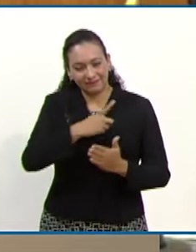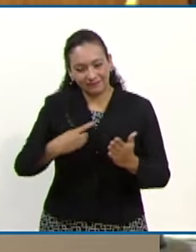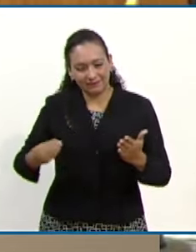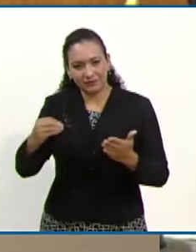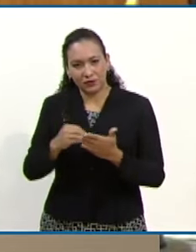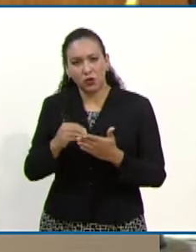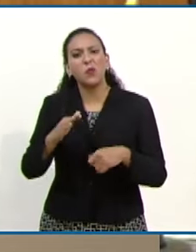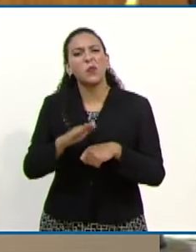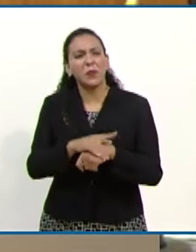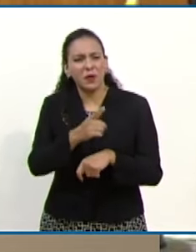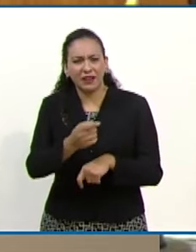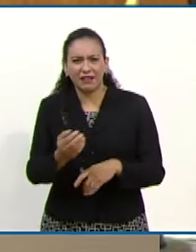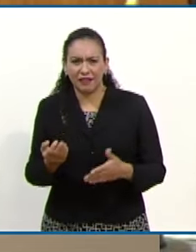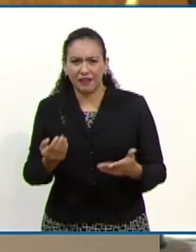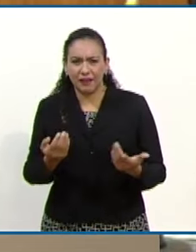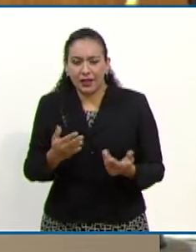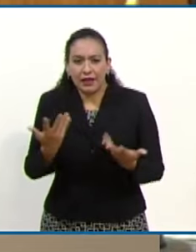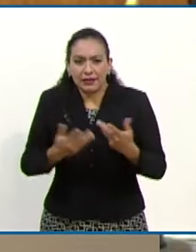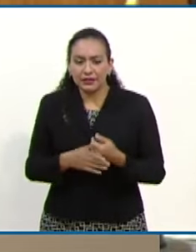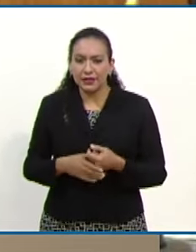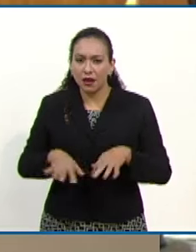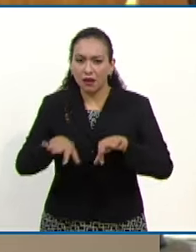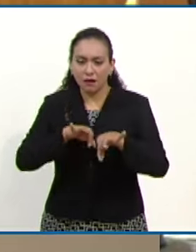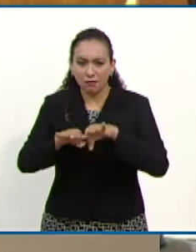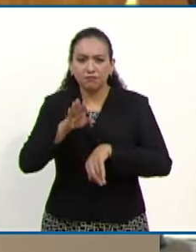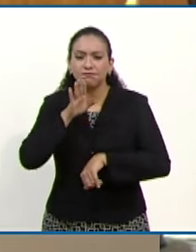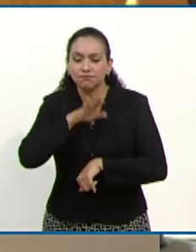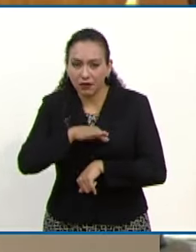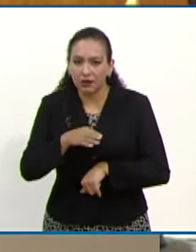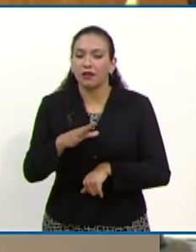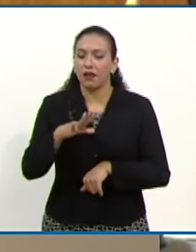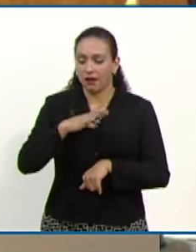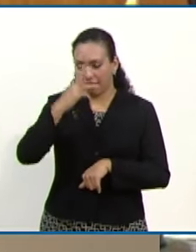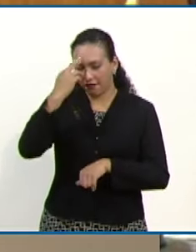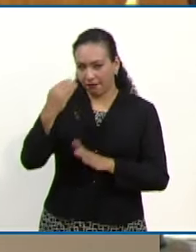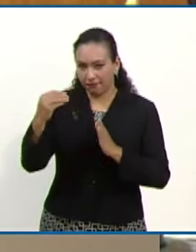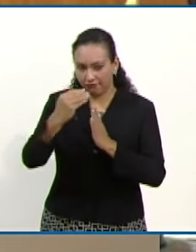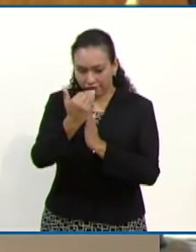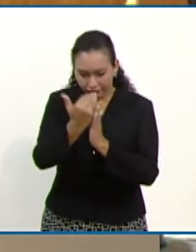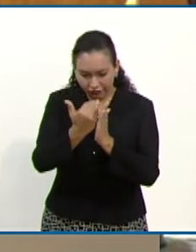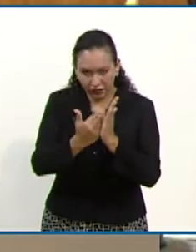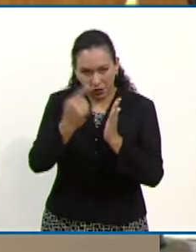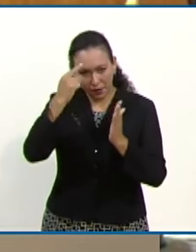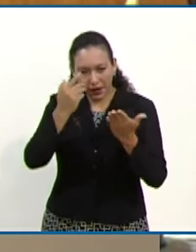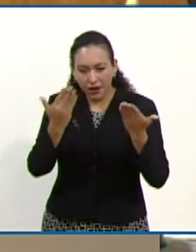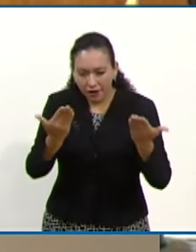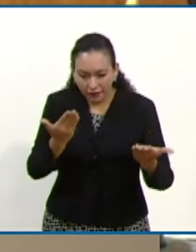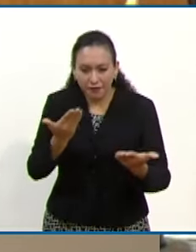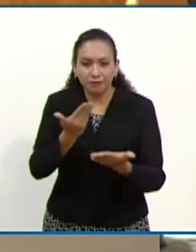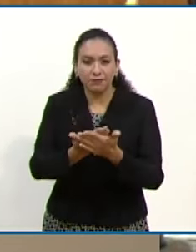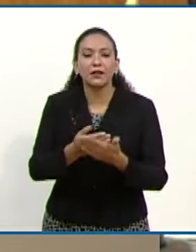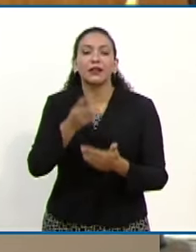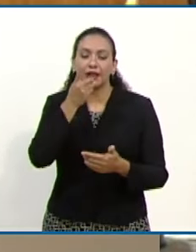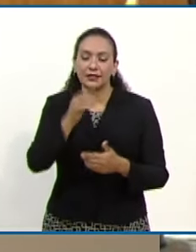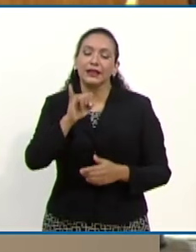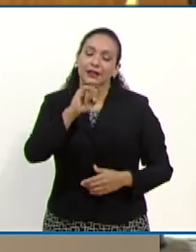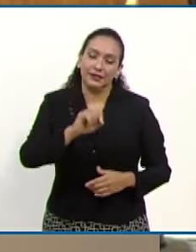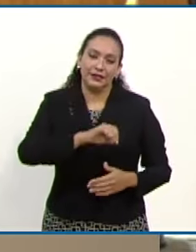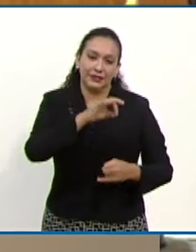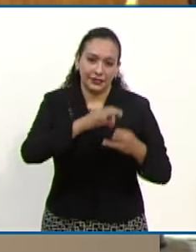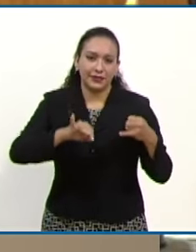fueron infringidos, exponiendo de esta manera la argumentación que considerara conveniente para demostrar la inconstitucionalidad